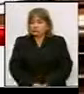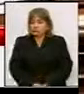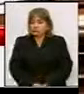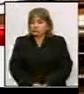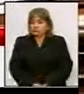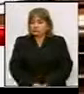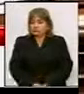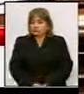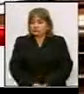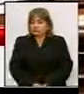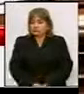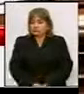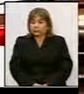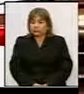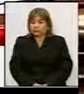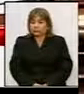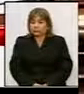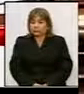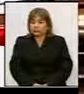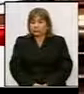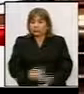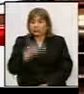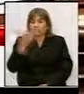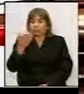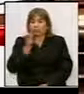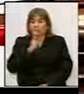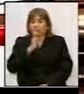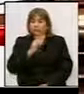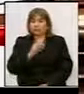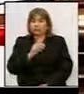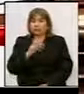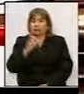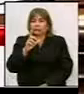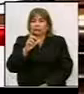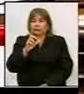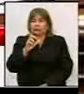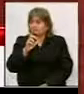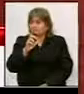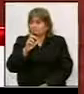Muchas gracias, señor congresista Lezcano. Tiene el uso de la palabra el congresista Dipas.